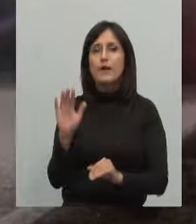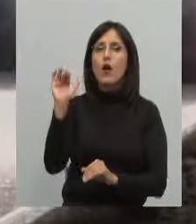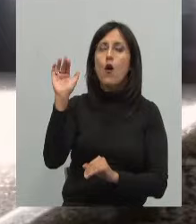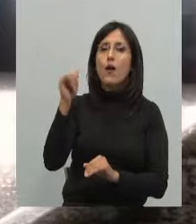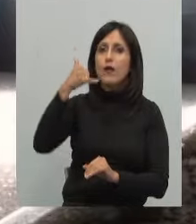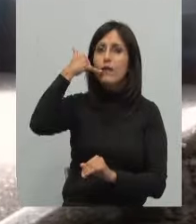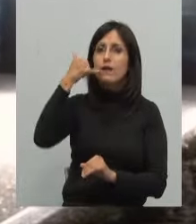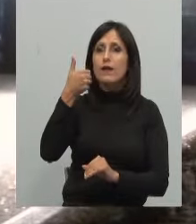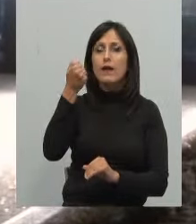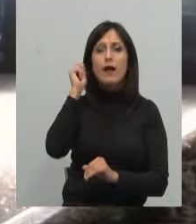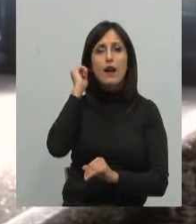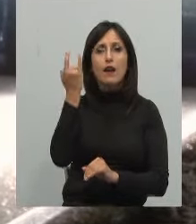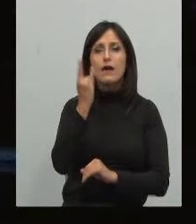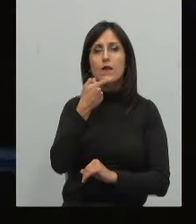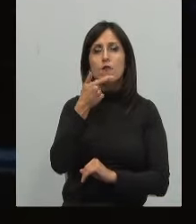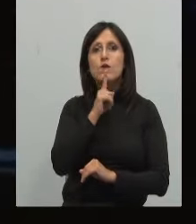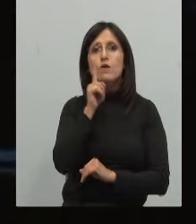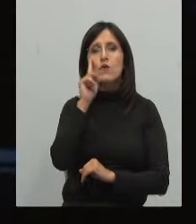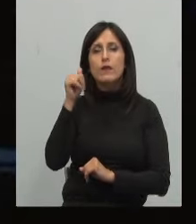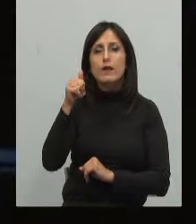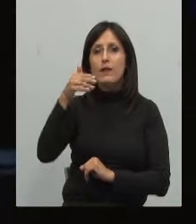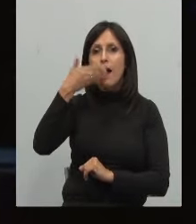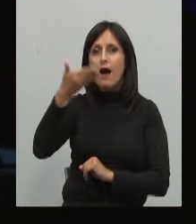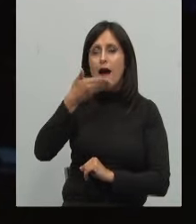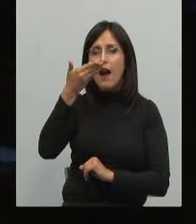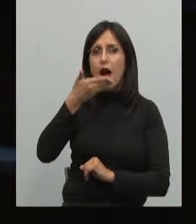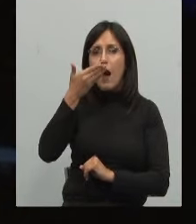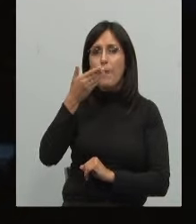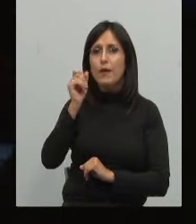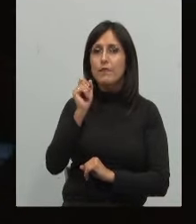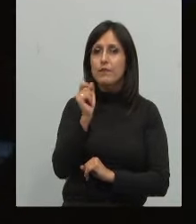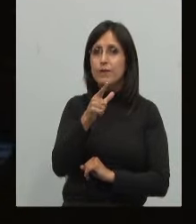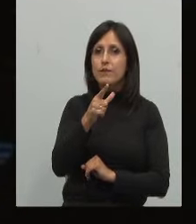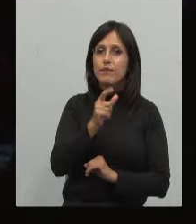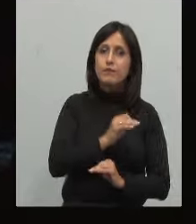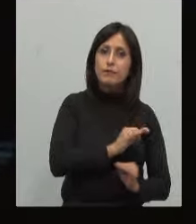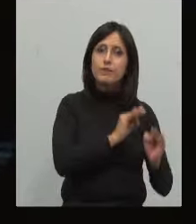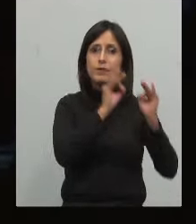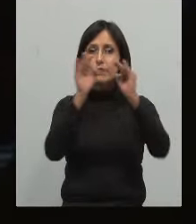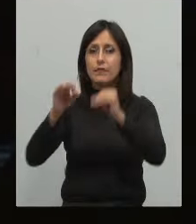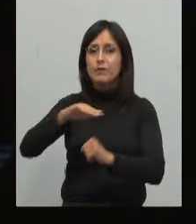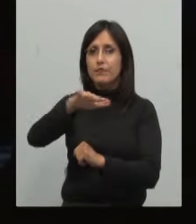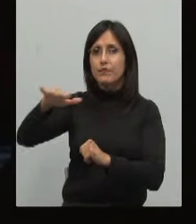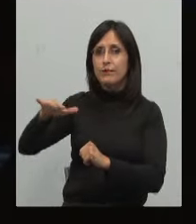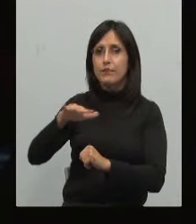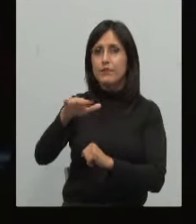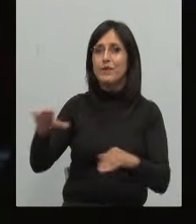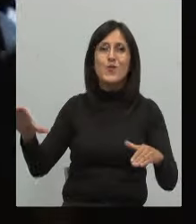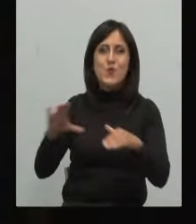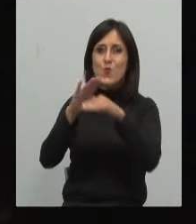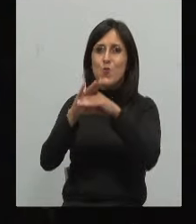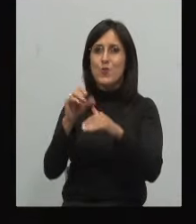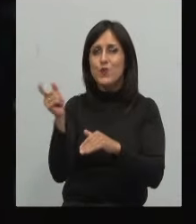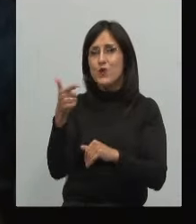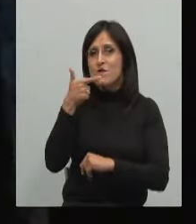Agustín, una de las personas que llegó al lugar cuando lamentablemente encontraron el cuerpo, preguntarle si